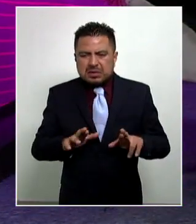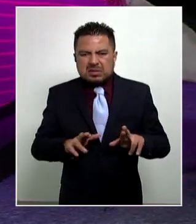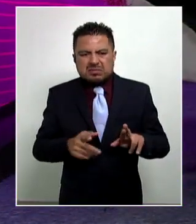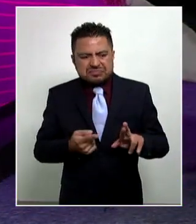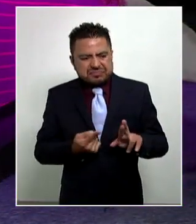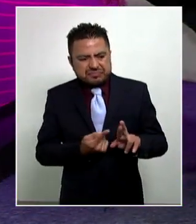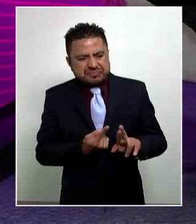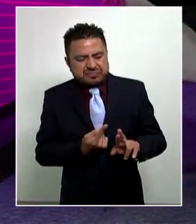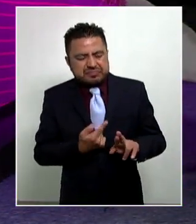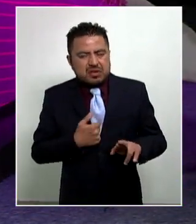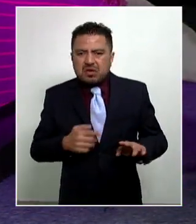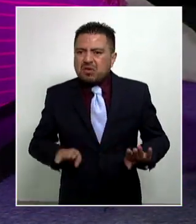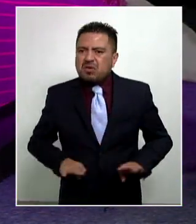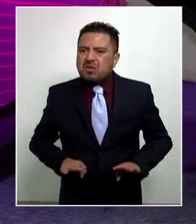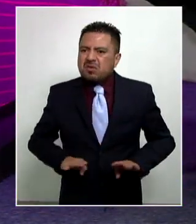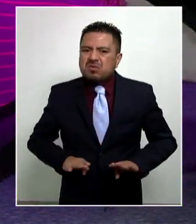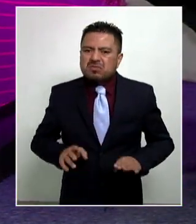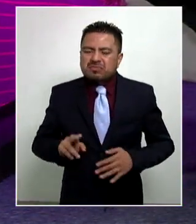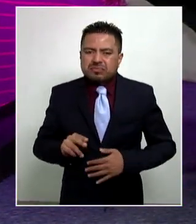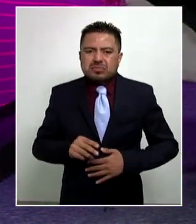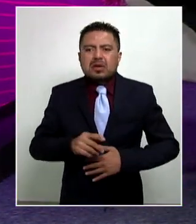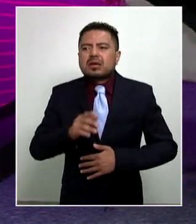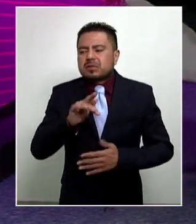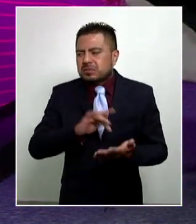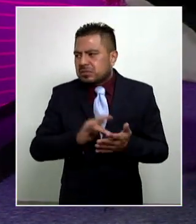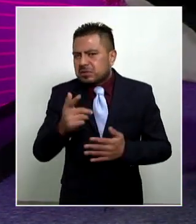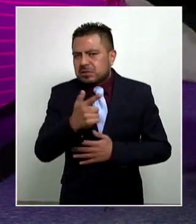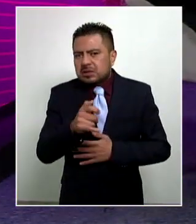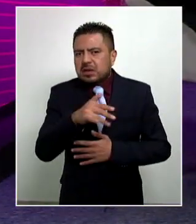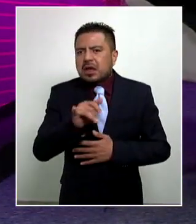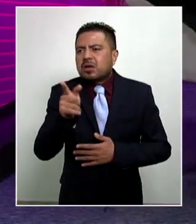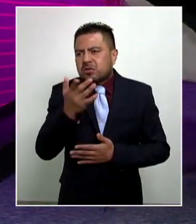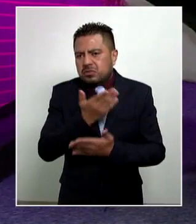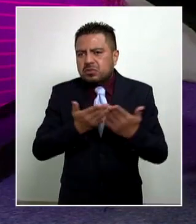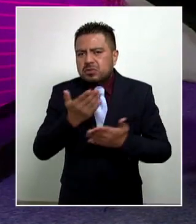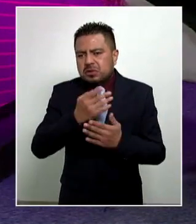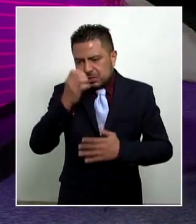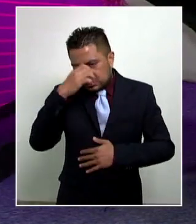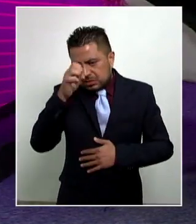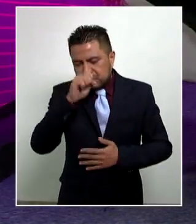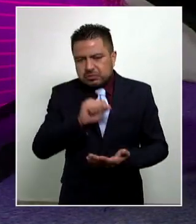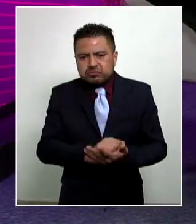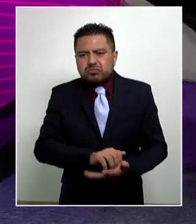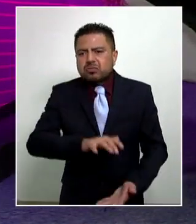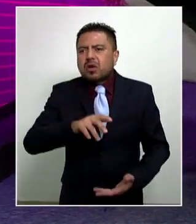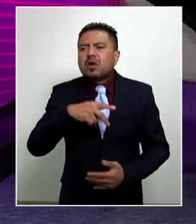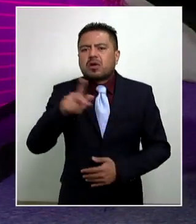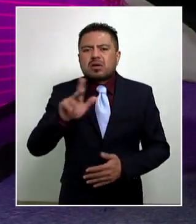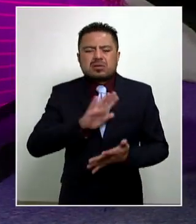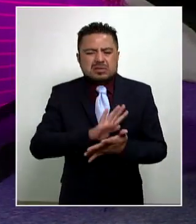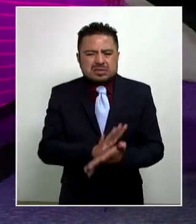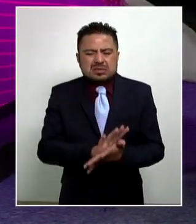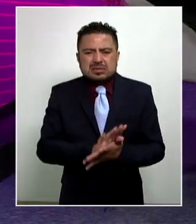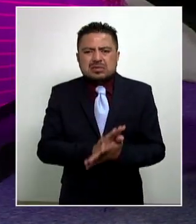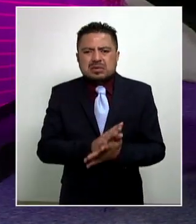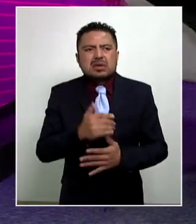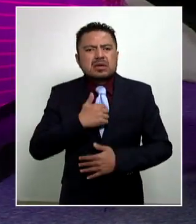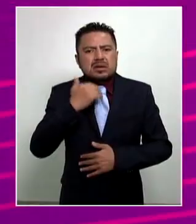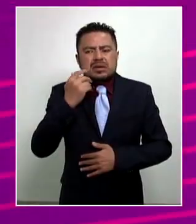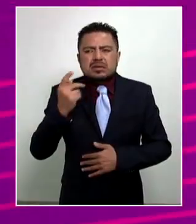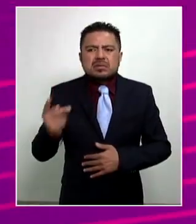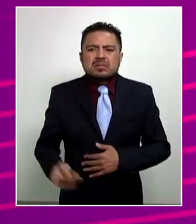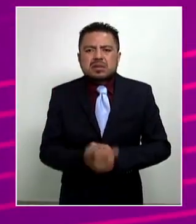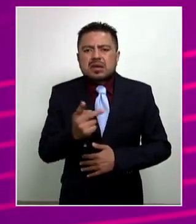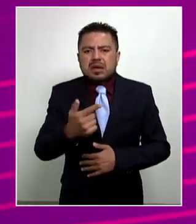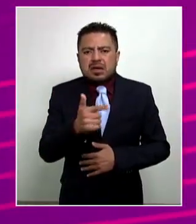incomoda. Muchas gracias, Gina, y por compartir sobre todo estas experiencias de prácticas discriminatorias. Y quisiera